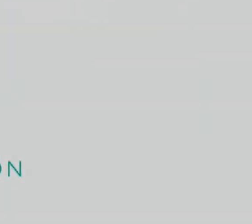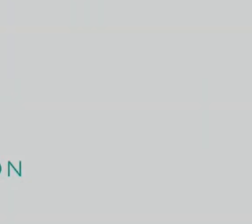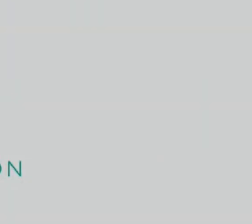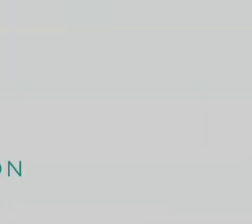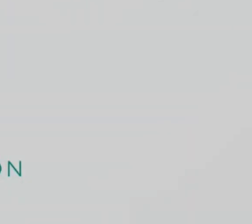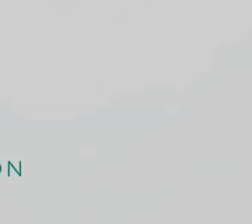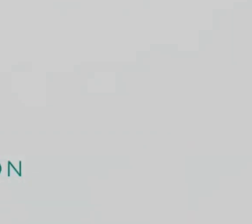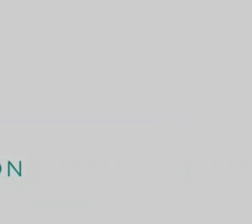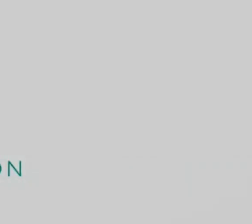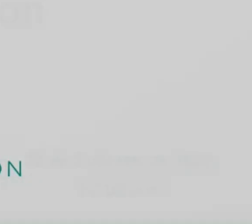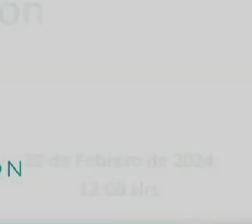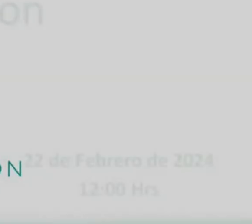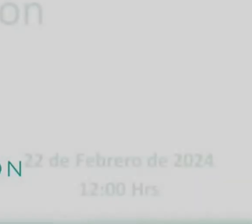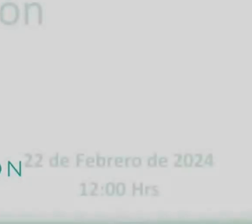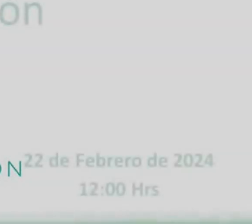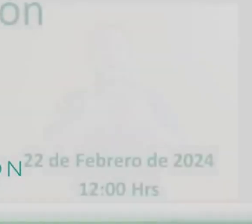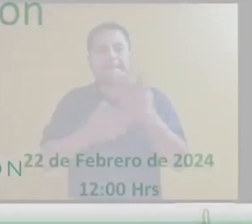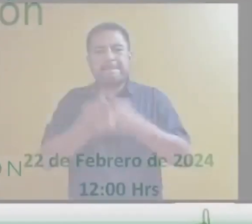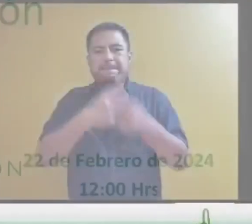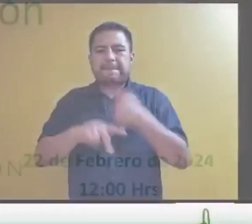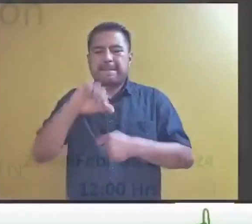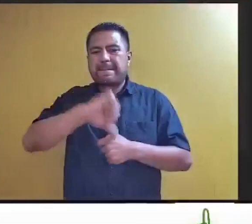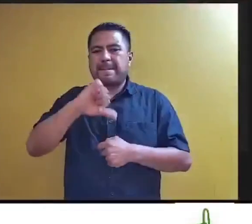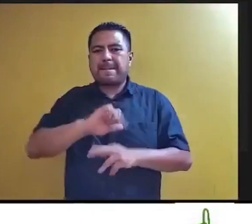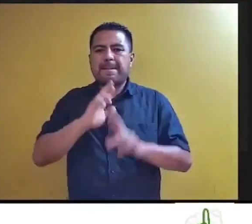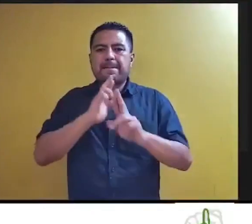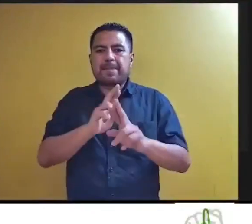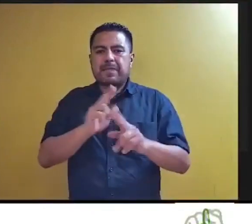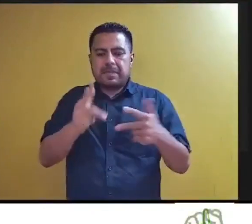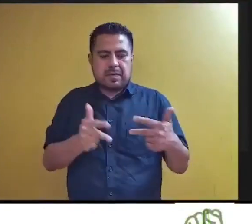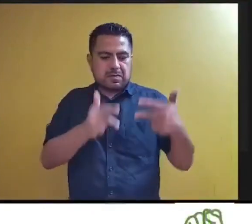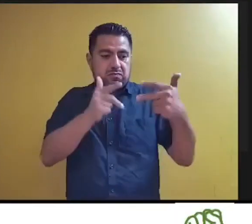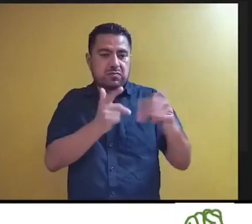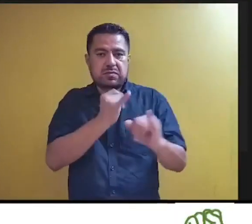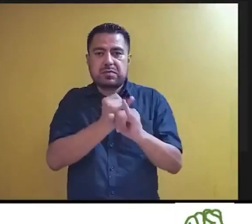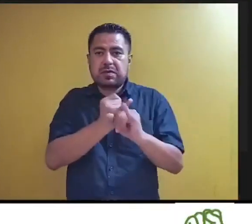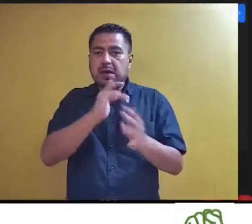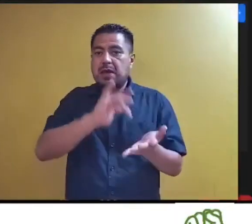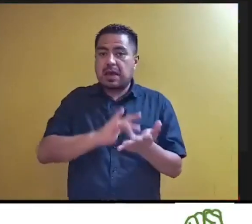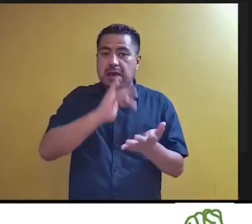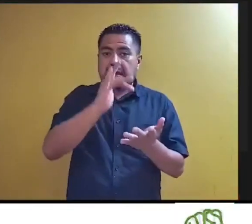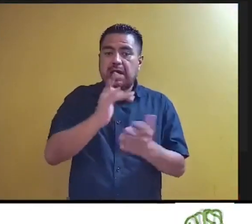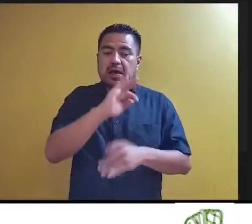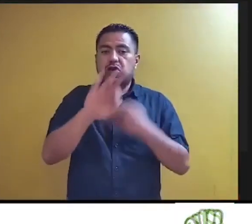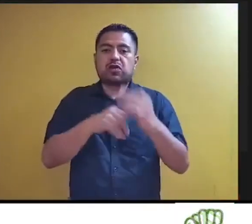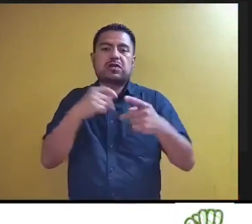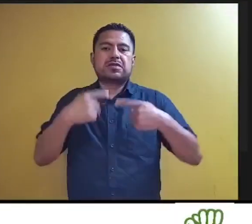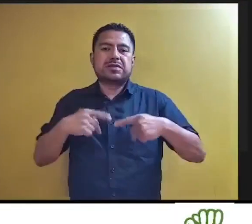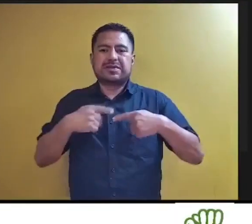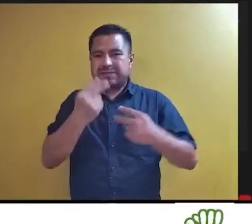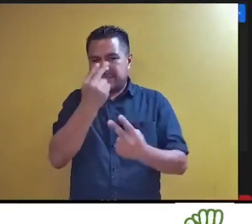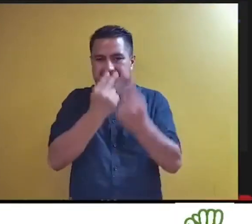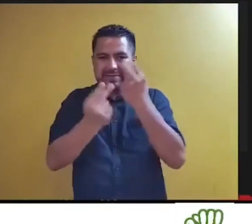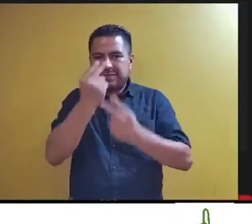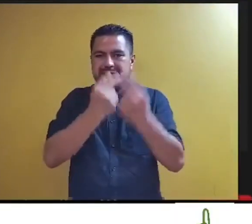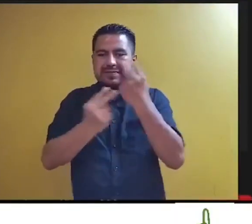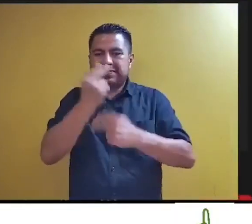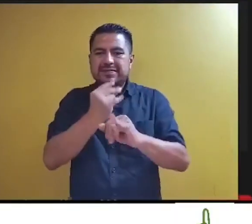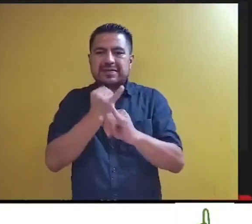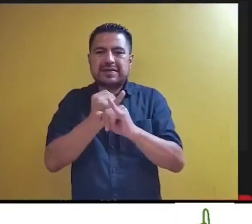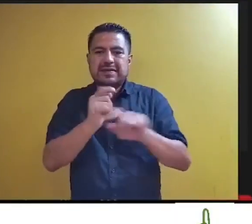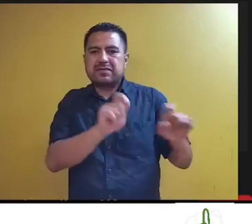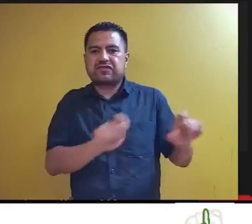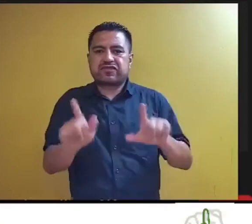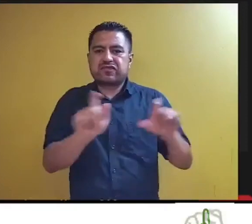Y todos bienvenidos a esta sesión de resolución no presencial. Agradezco a quienes nos siguen a través de nuestras plataformas